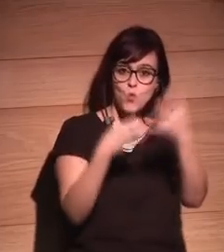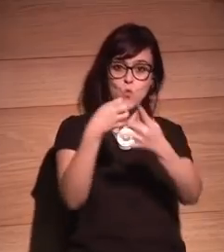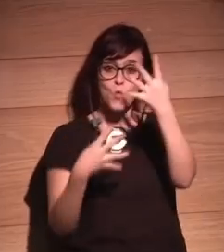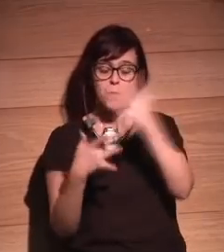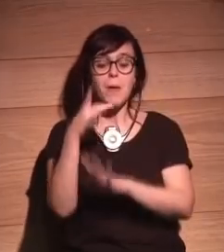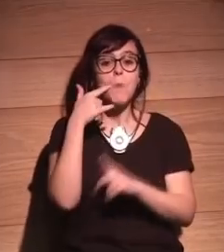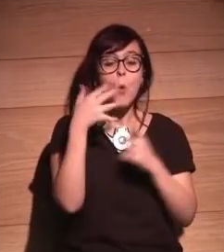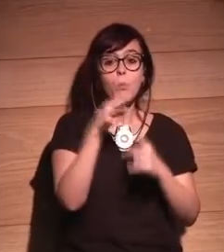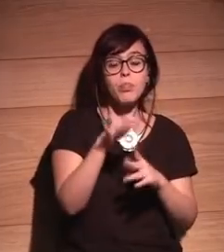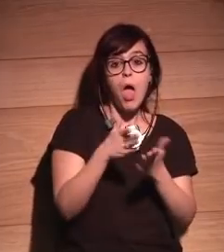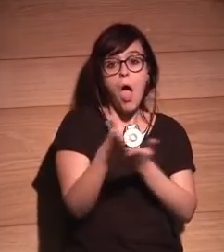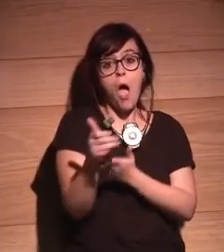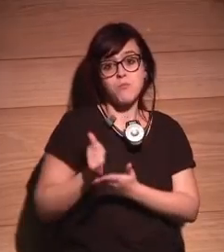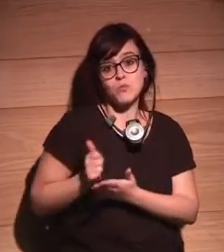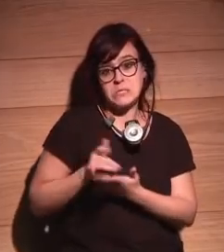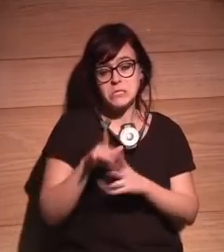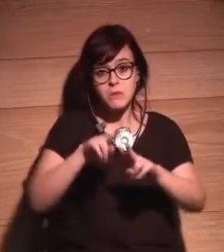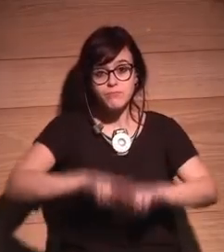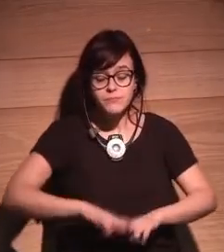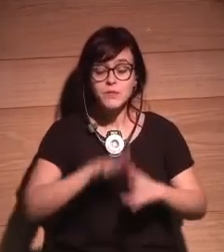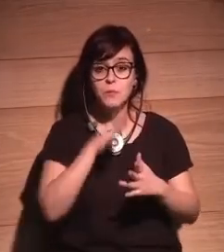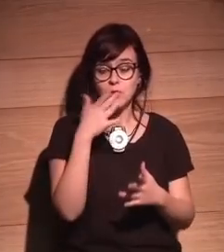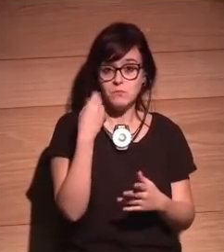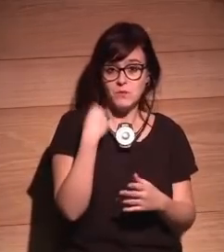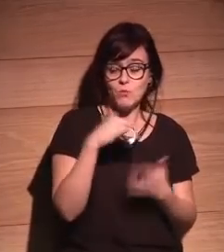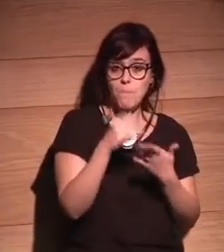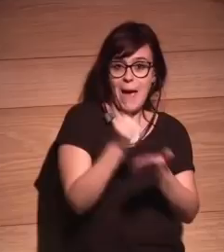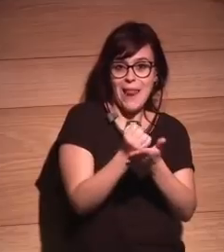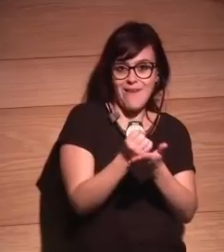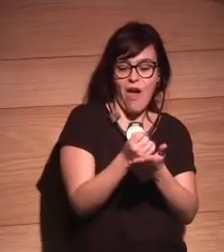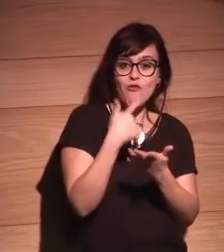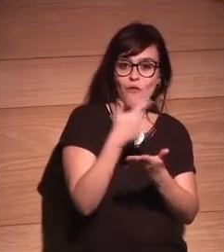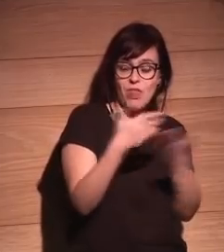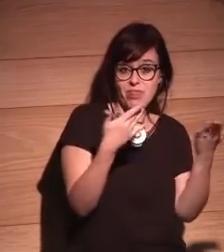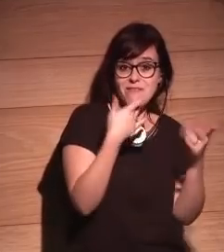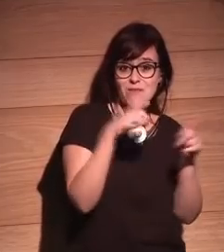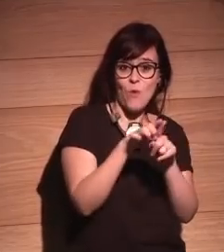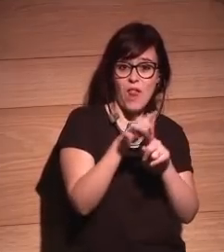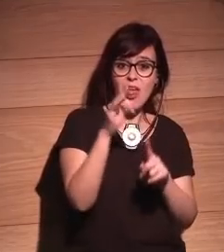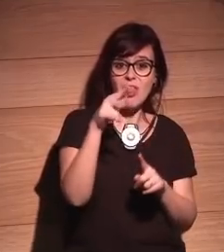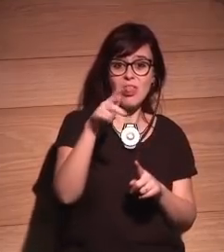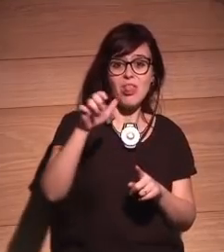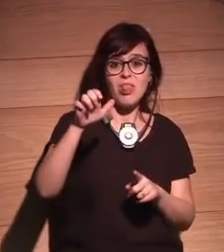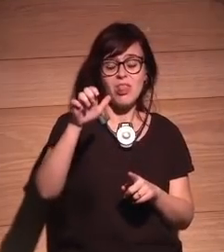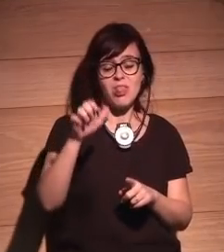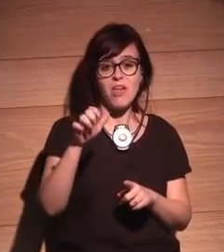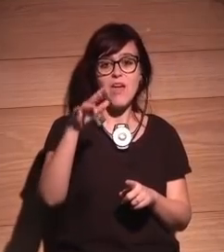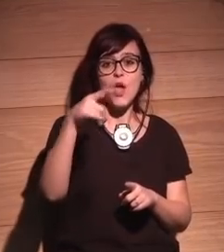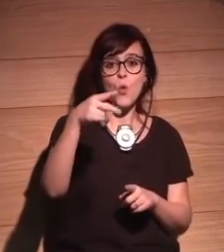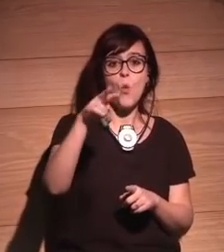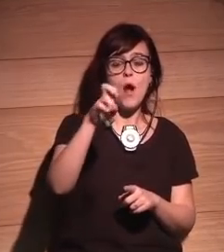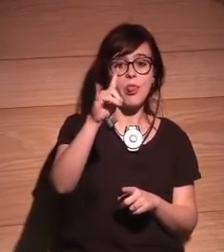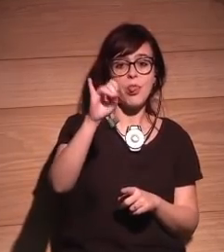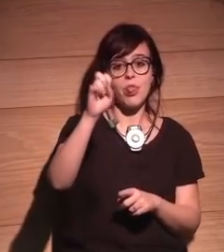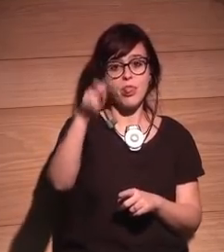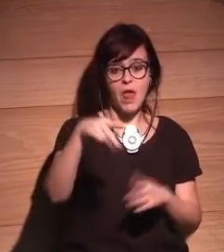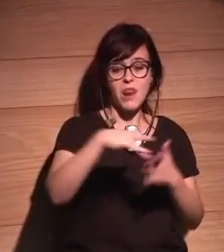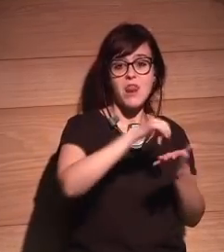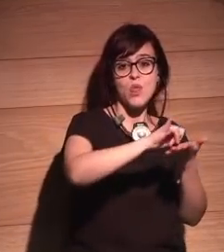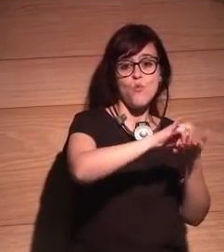explorar. Las marcas dan confianza, por ejemplo el The Guardian, confiamos en The Guardian, en The New York Times.